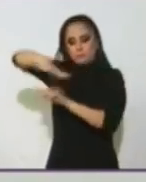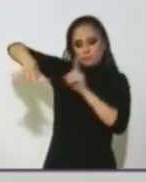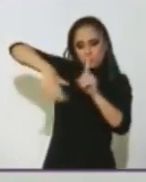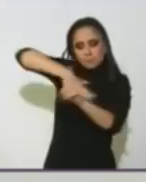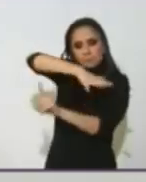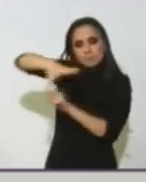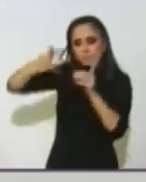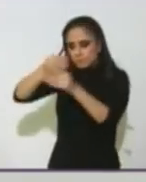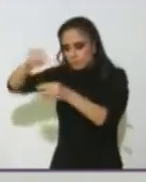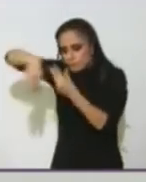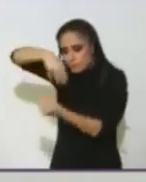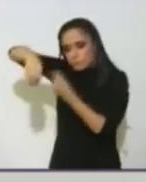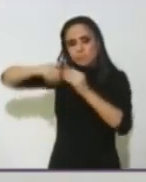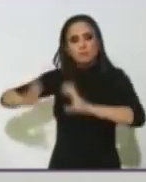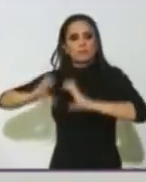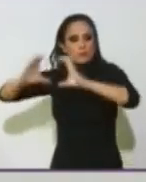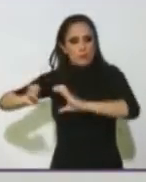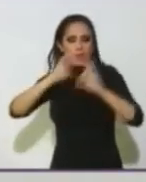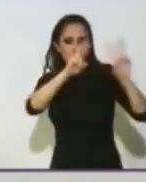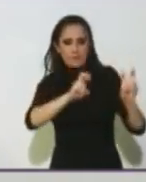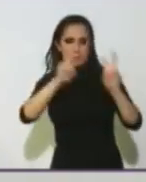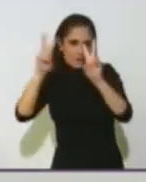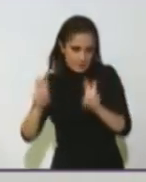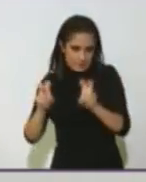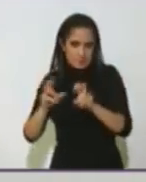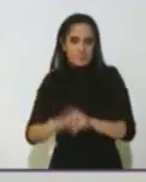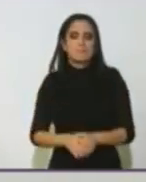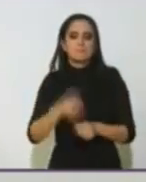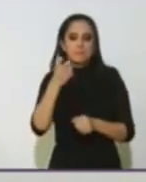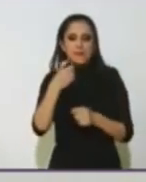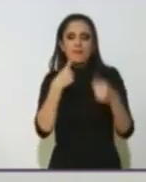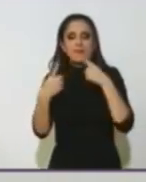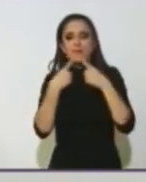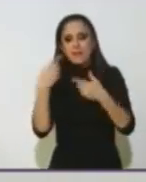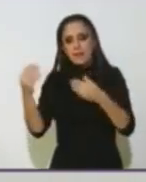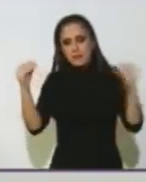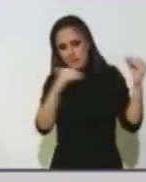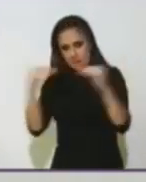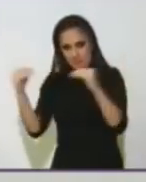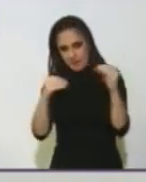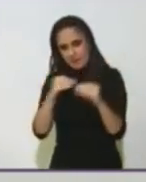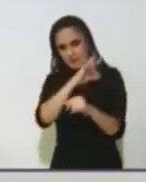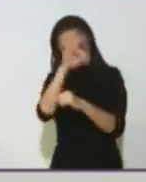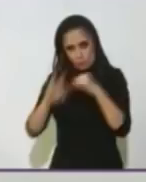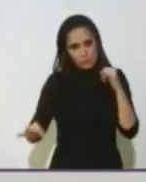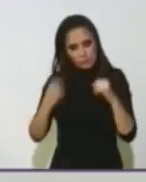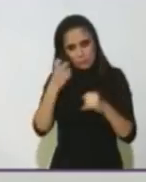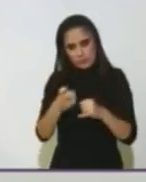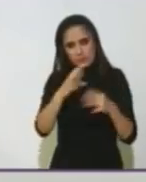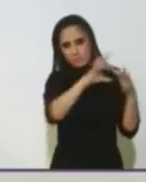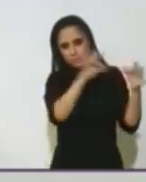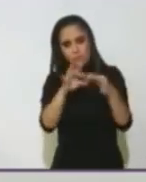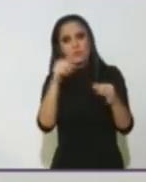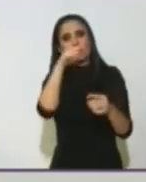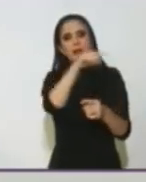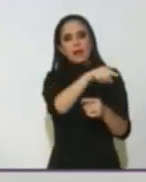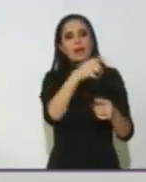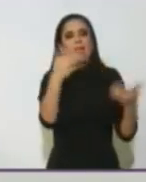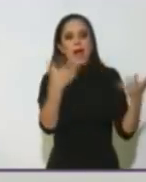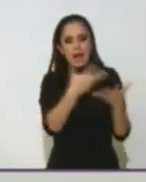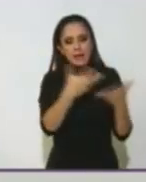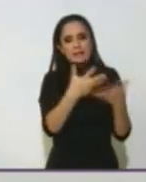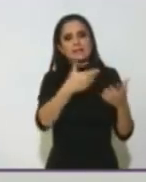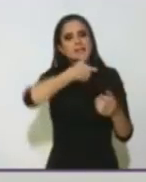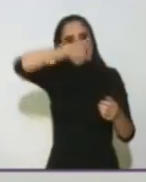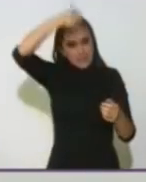presentar sus conclusiones y con esto cerrar la primera parte del debate el turno es de la candidata en como de común